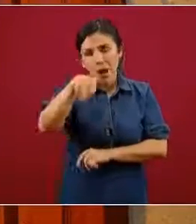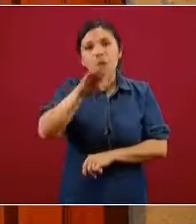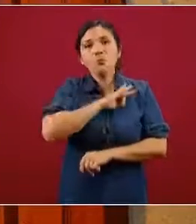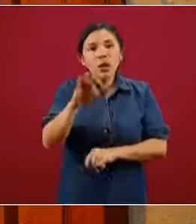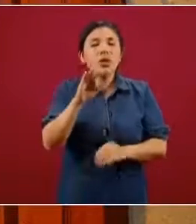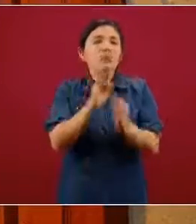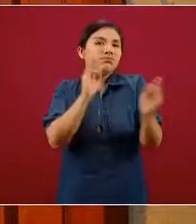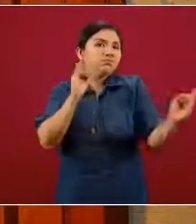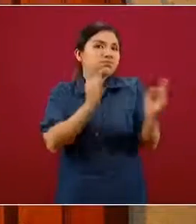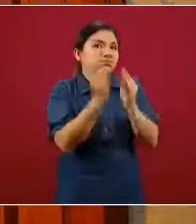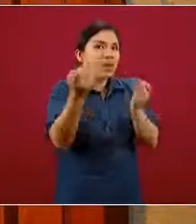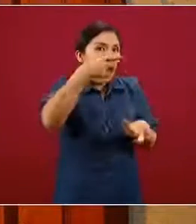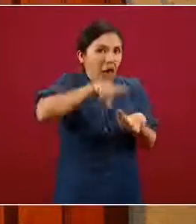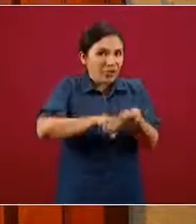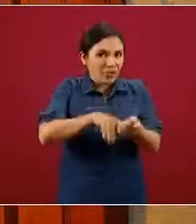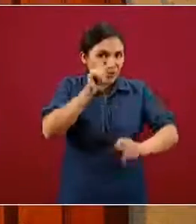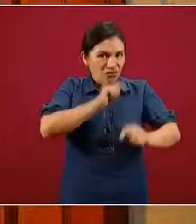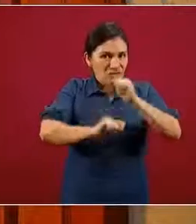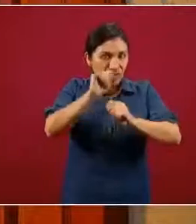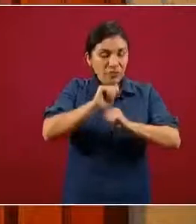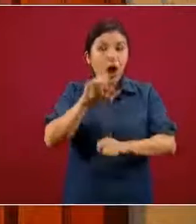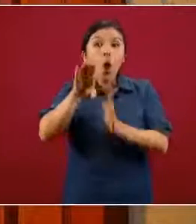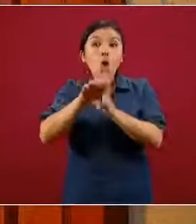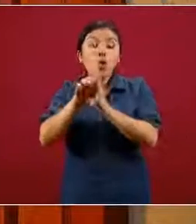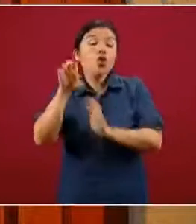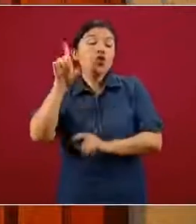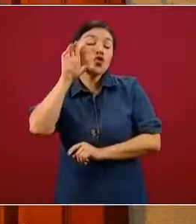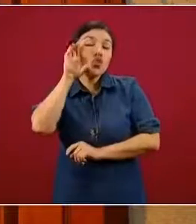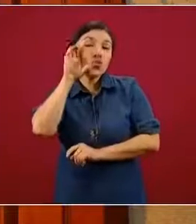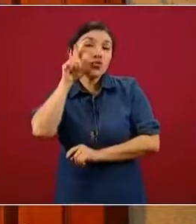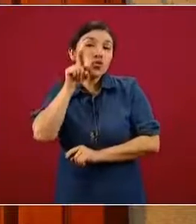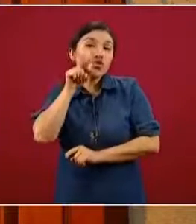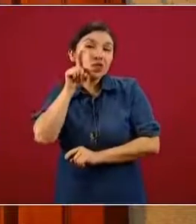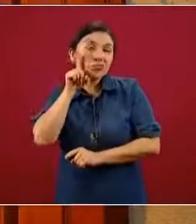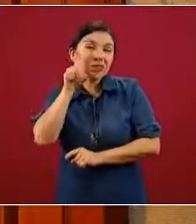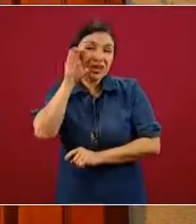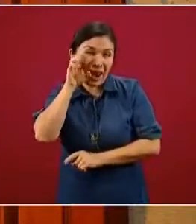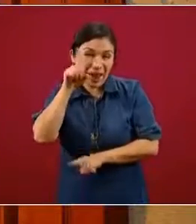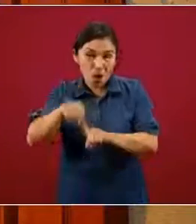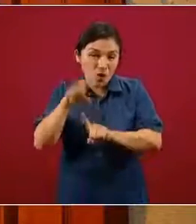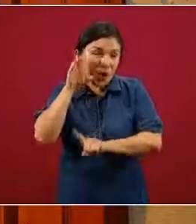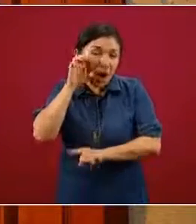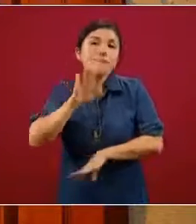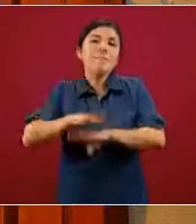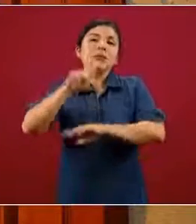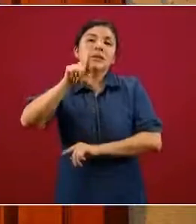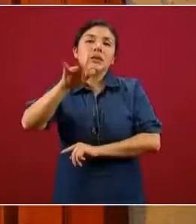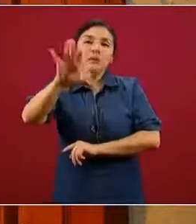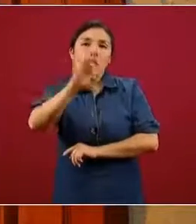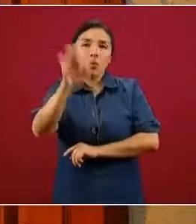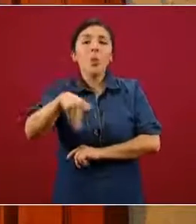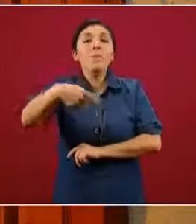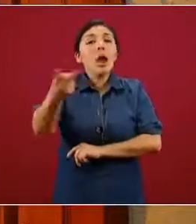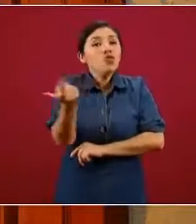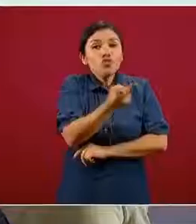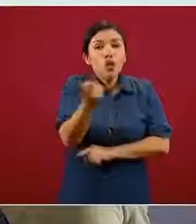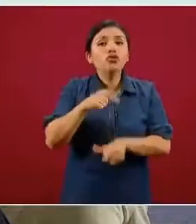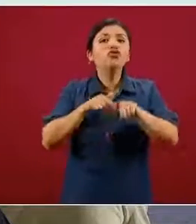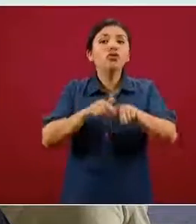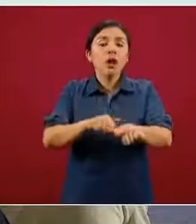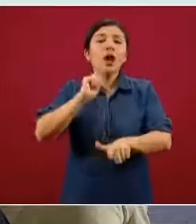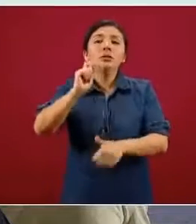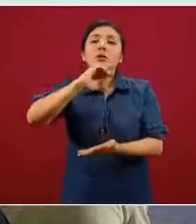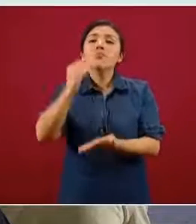mantener la sana distancia al interior. En el naranja sube a un 75% y se mantiene en ambos colores